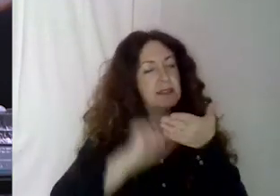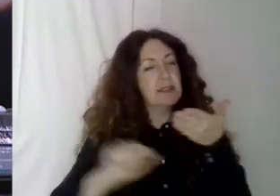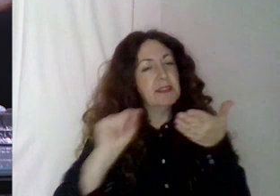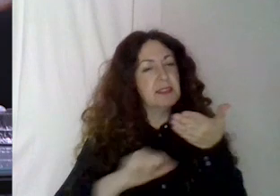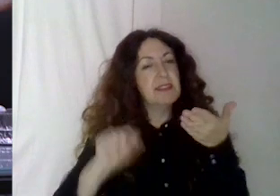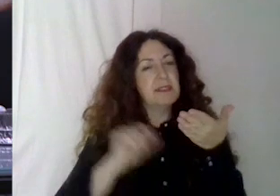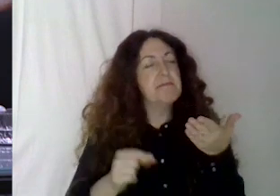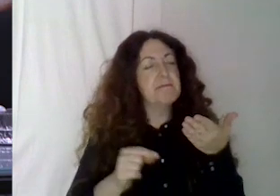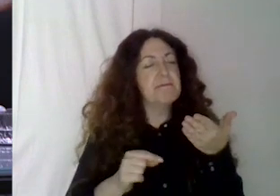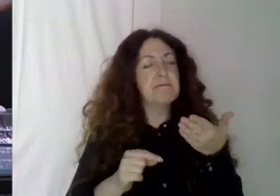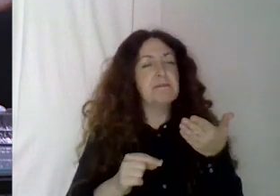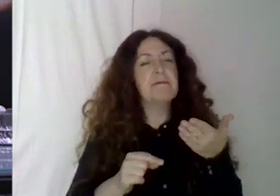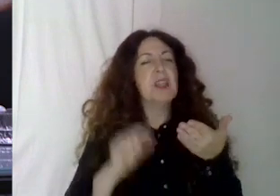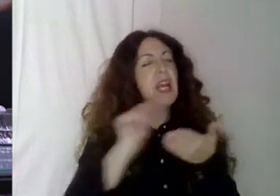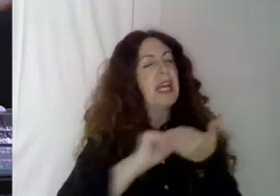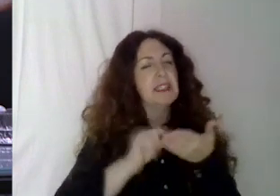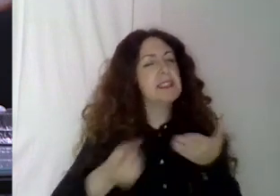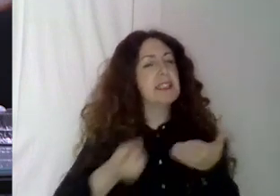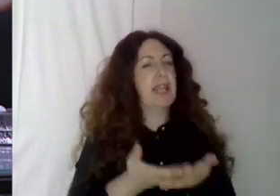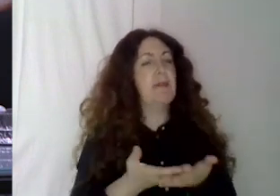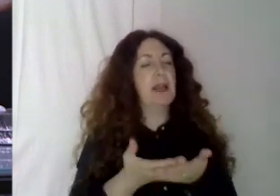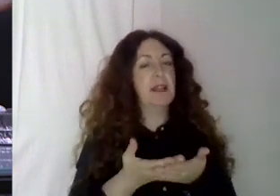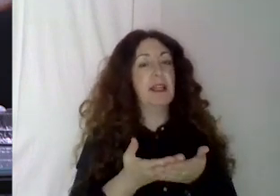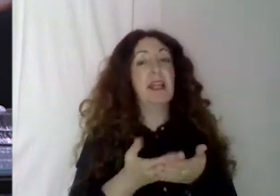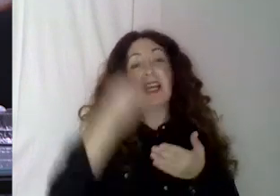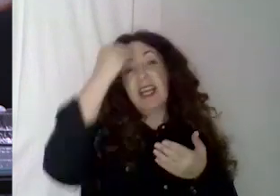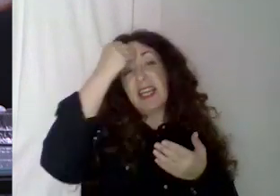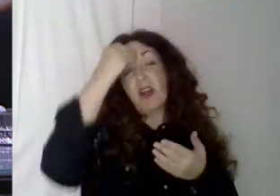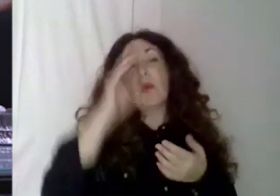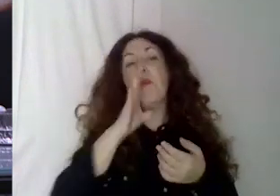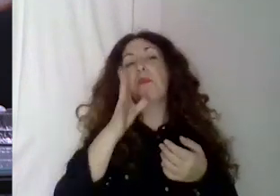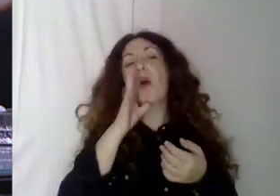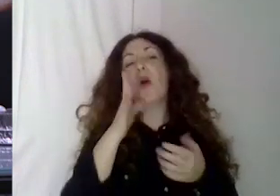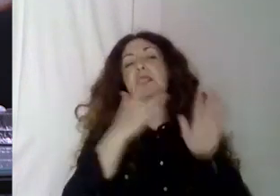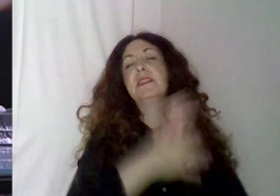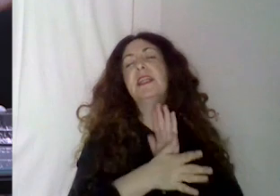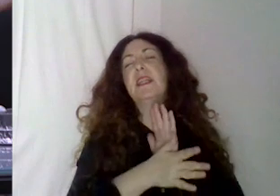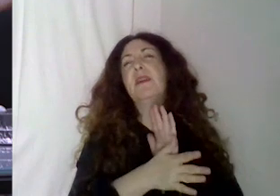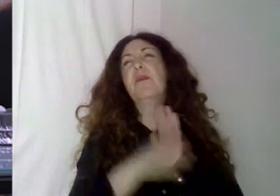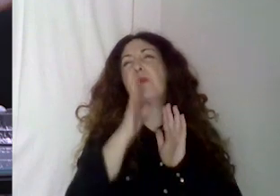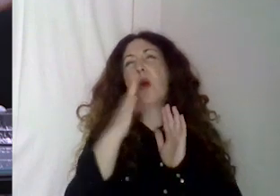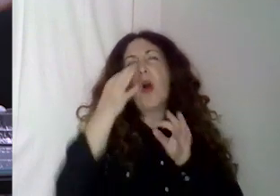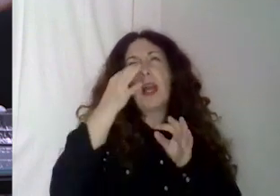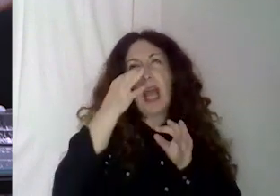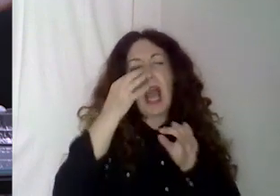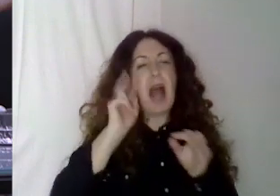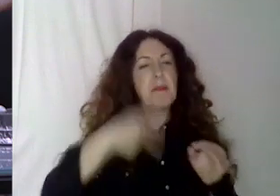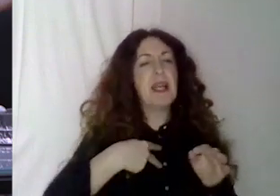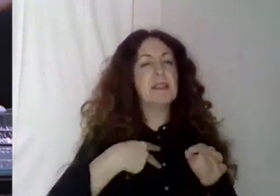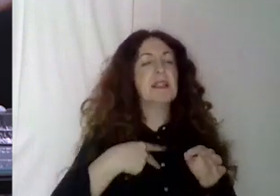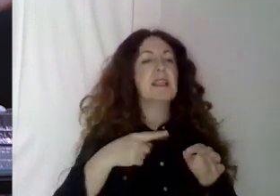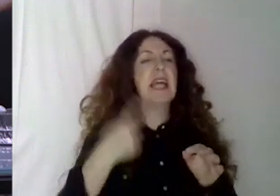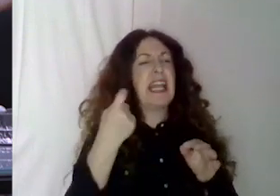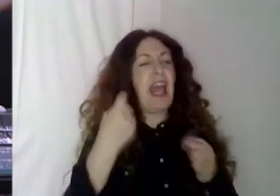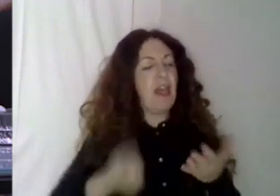homicidio tal y como lo viví. Bueno, esto naturalmente han pasado siglos y evidentemente el doctor Freud, que yo antes hacía una